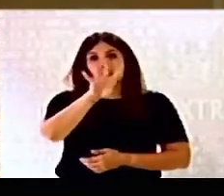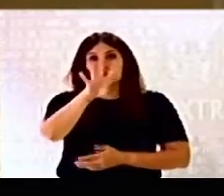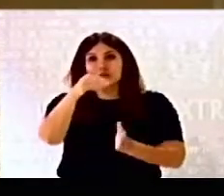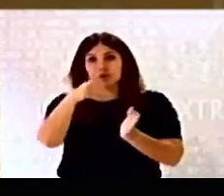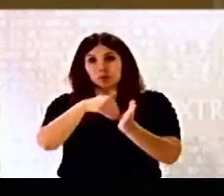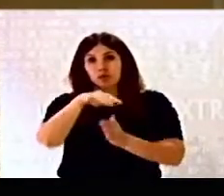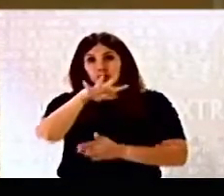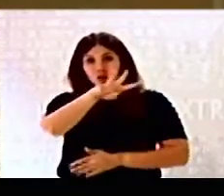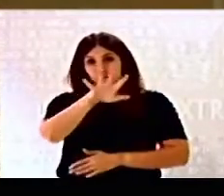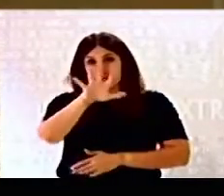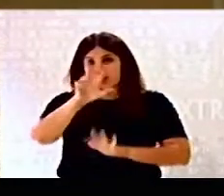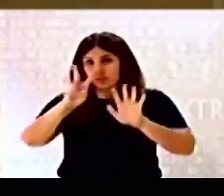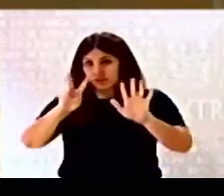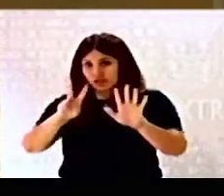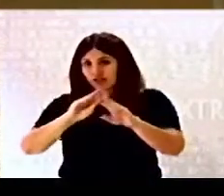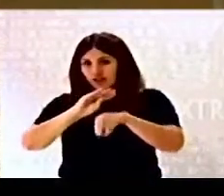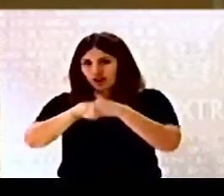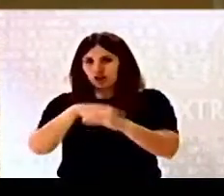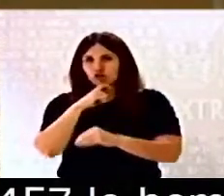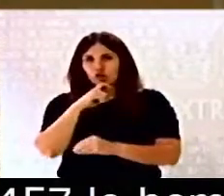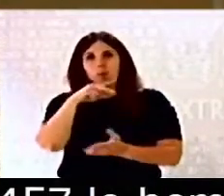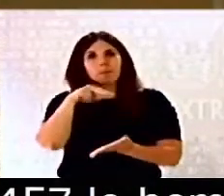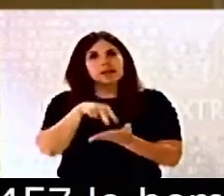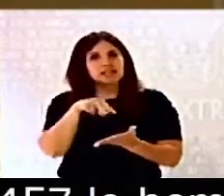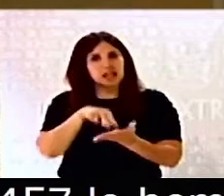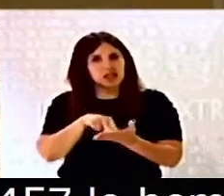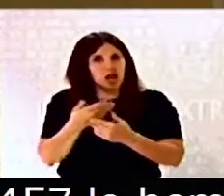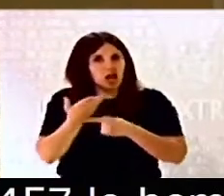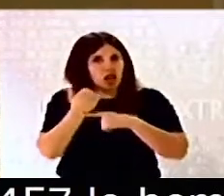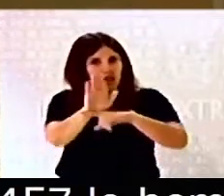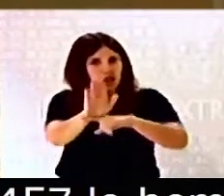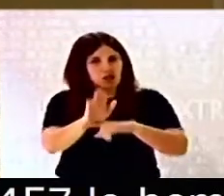54.457 lo hemos emitido por vía presencial.